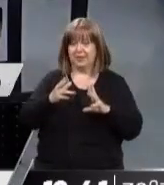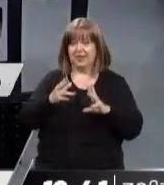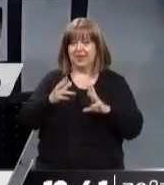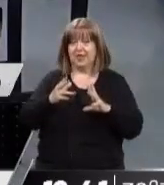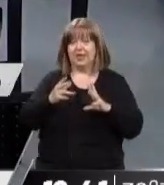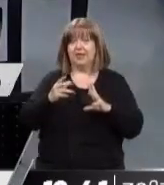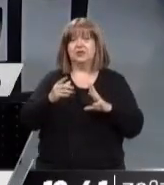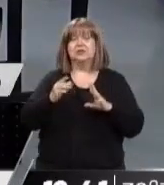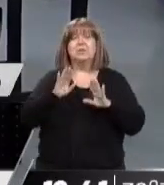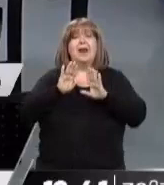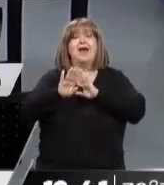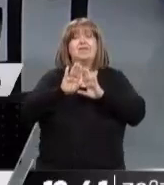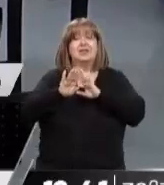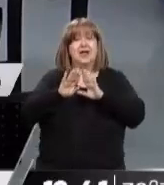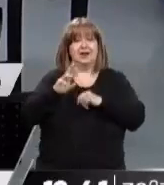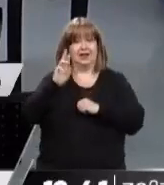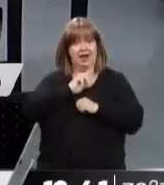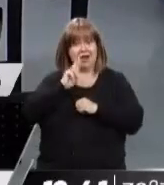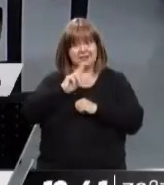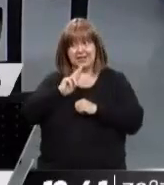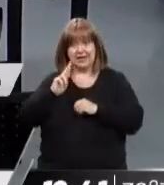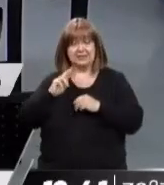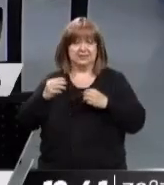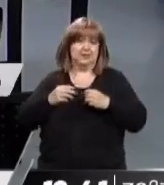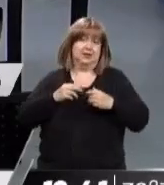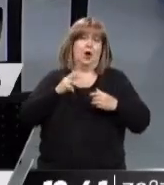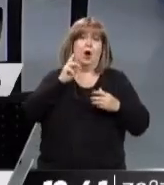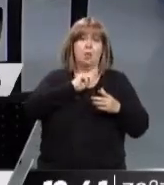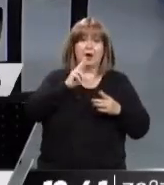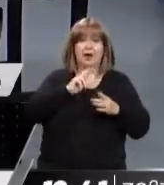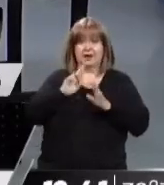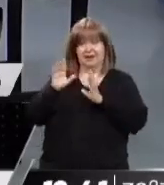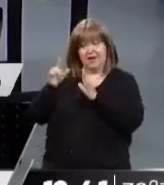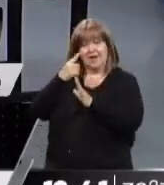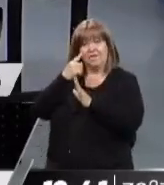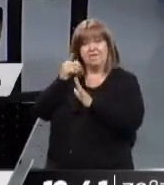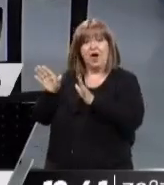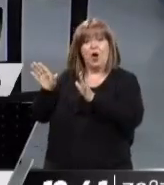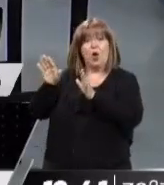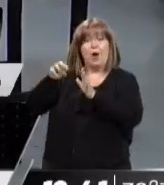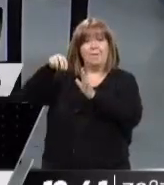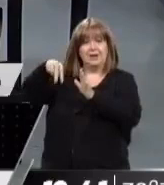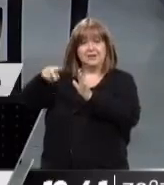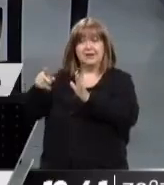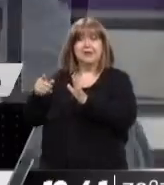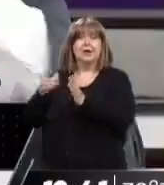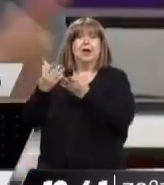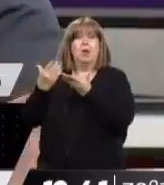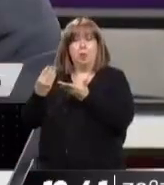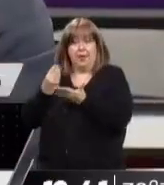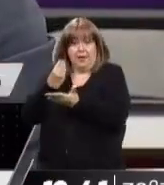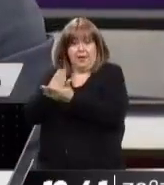justamente, es evitar que muchas mujeres de Guaymallén no tengan la posibilidad de ser elegidas